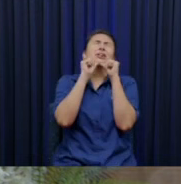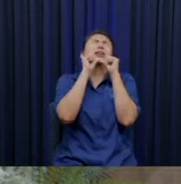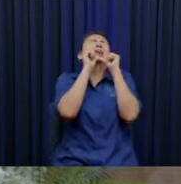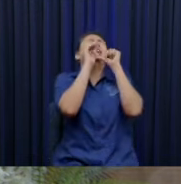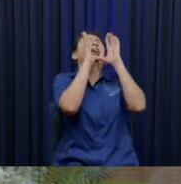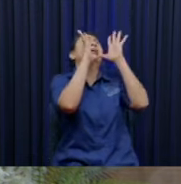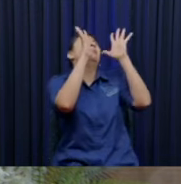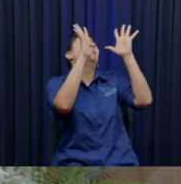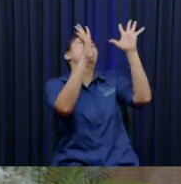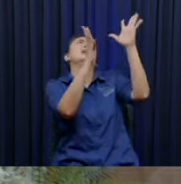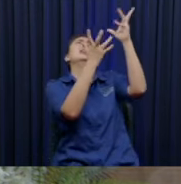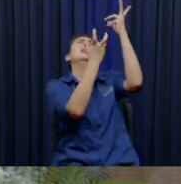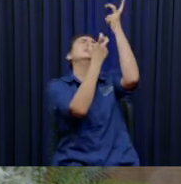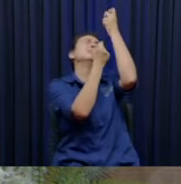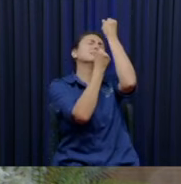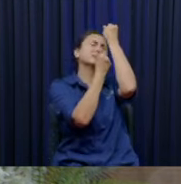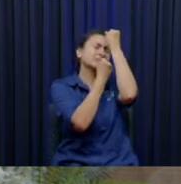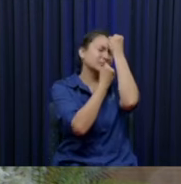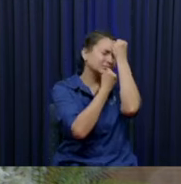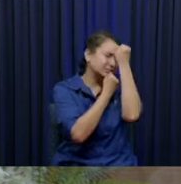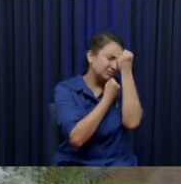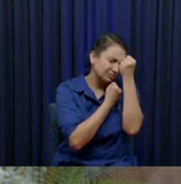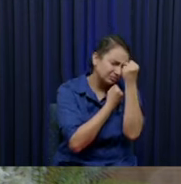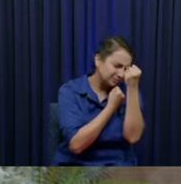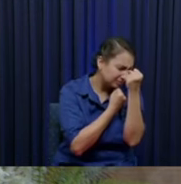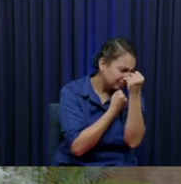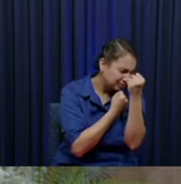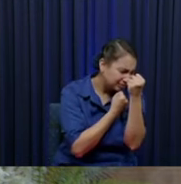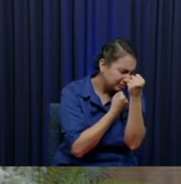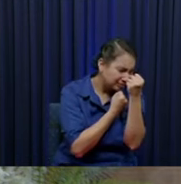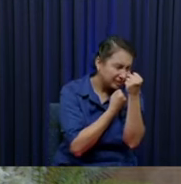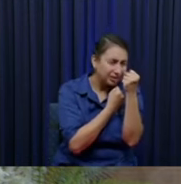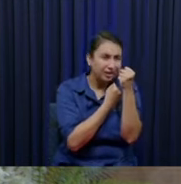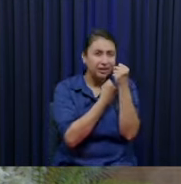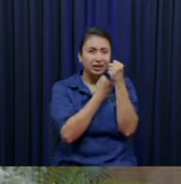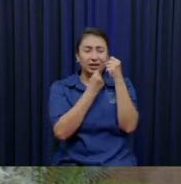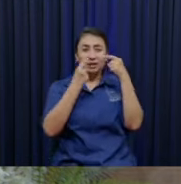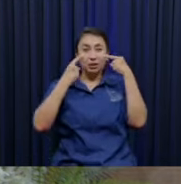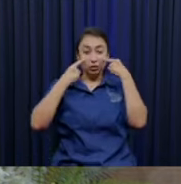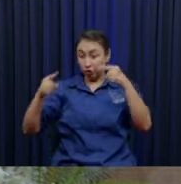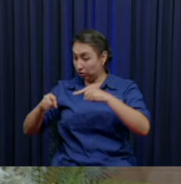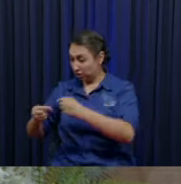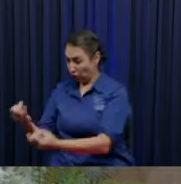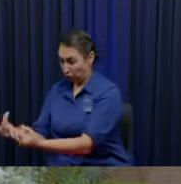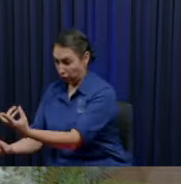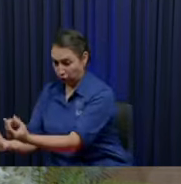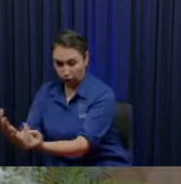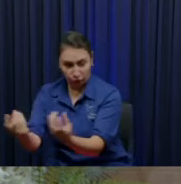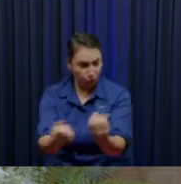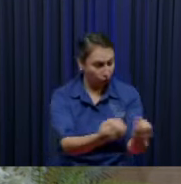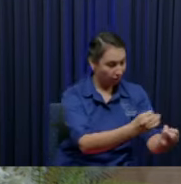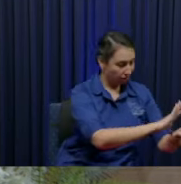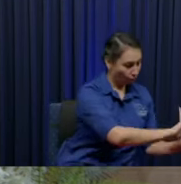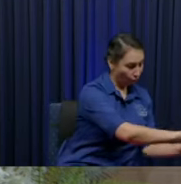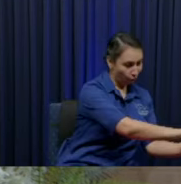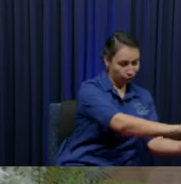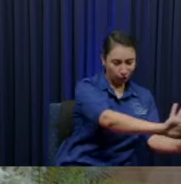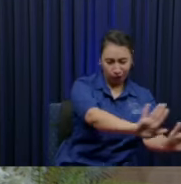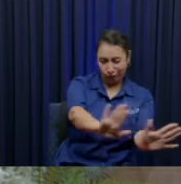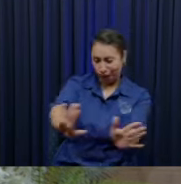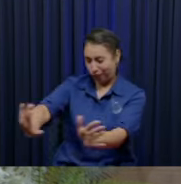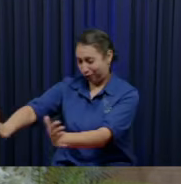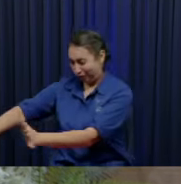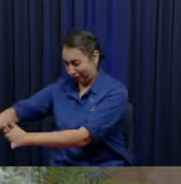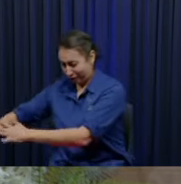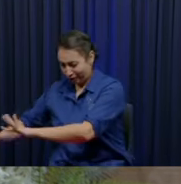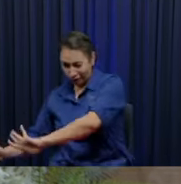él a Jesús. Y al instante el infierno cambió en